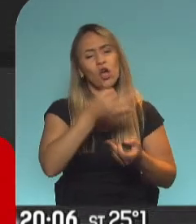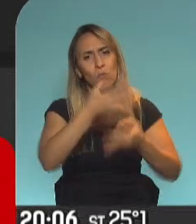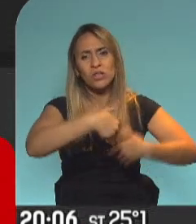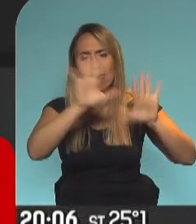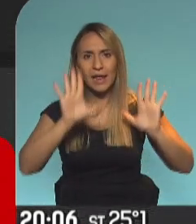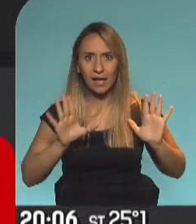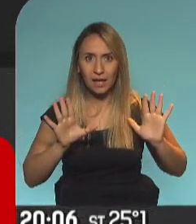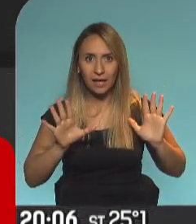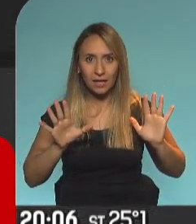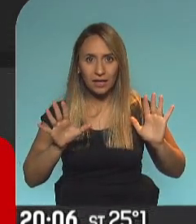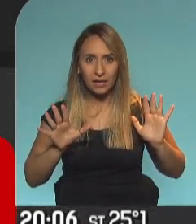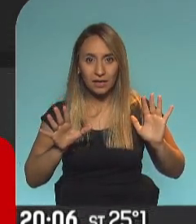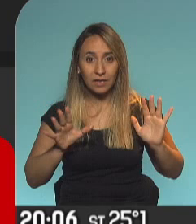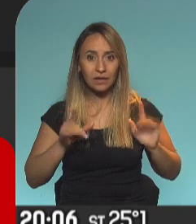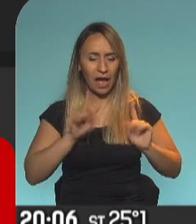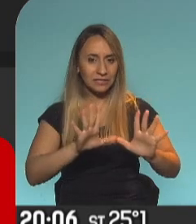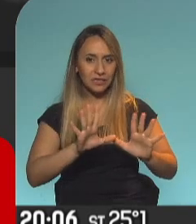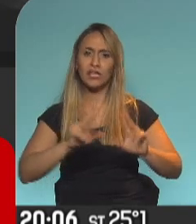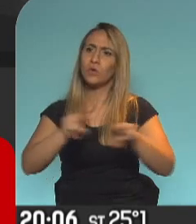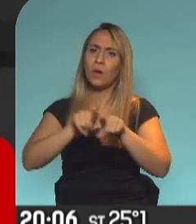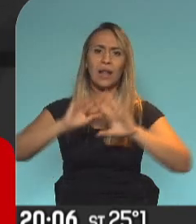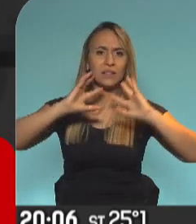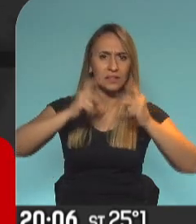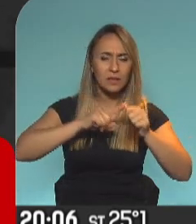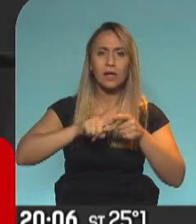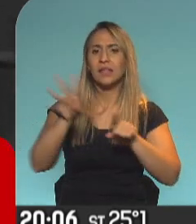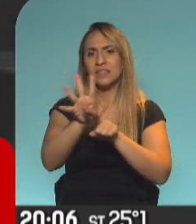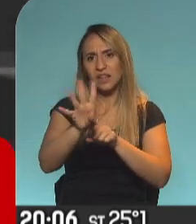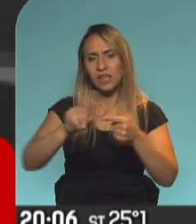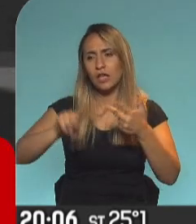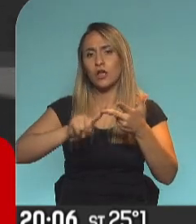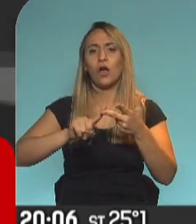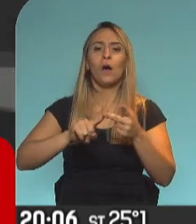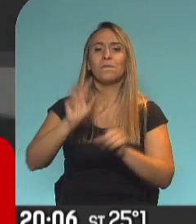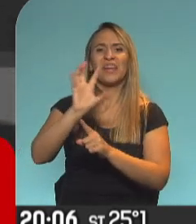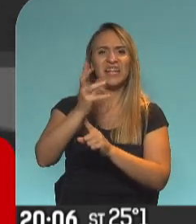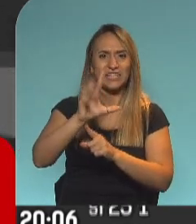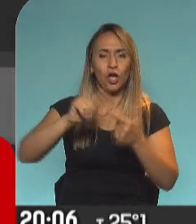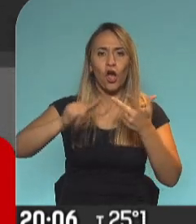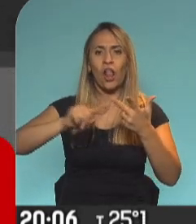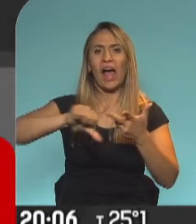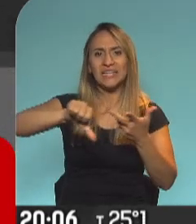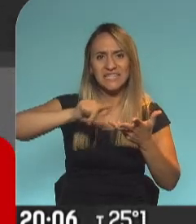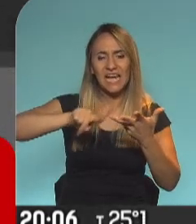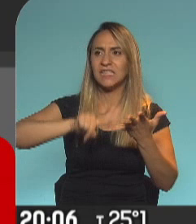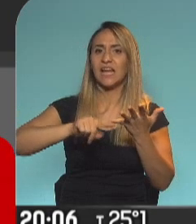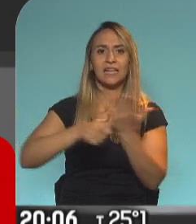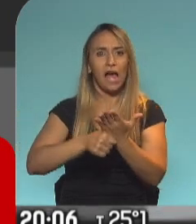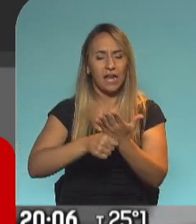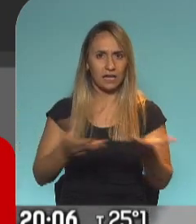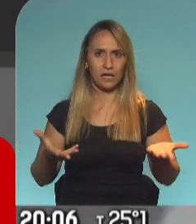gana. Eso me pasa con el trigo, me pasa con el maíz, me pasa con el girasol, me pasa con el aceite, me pasa con la